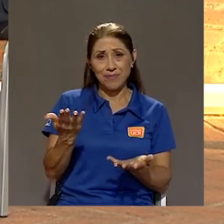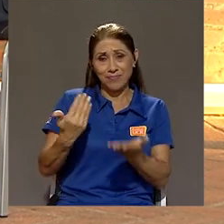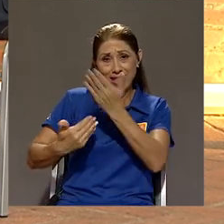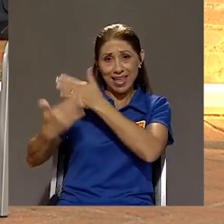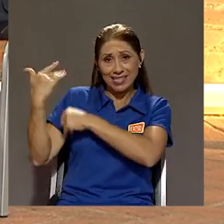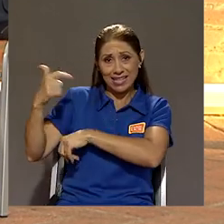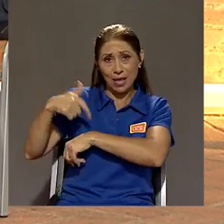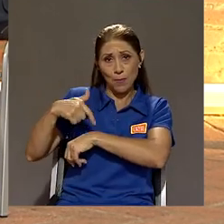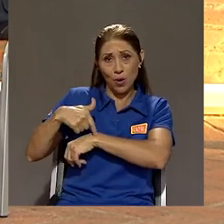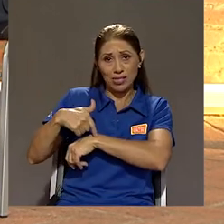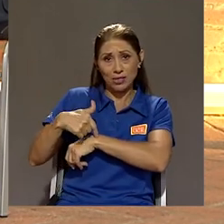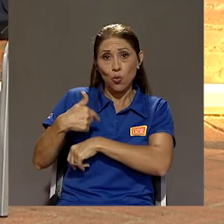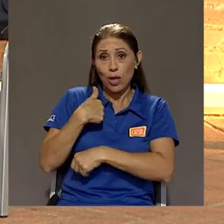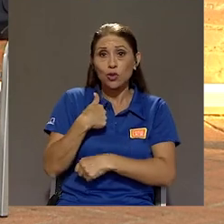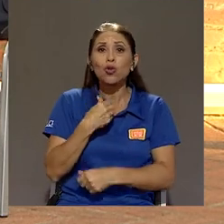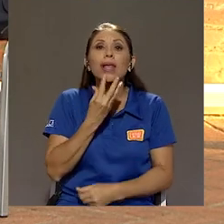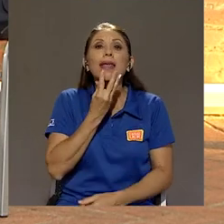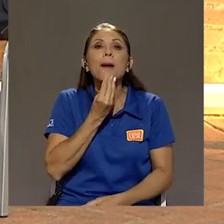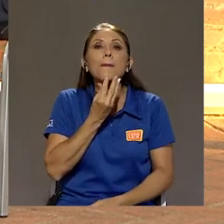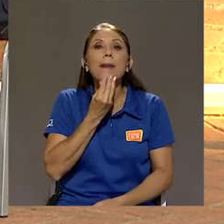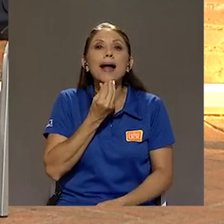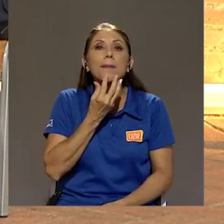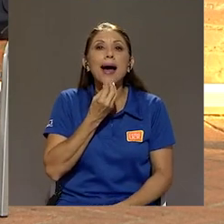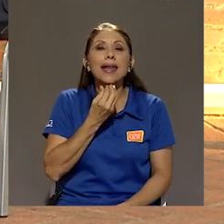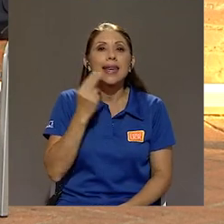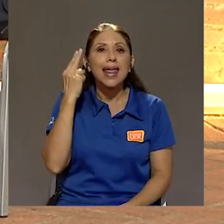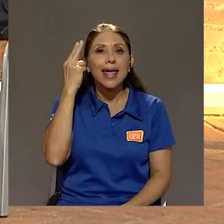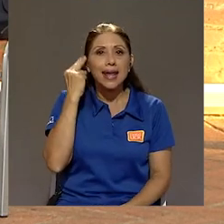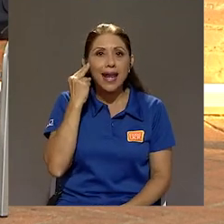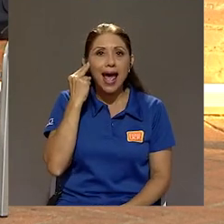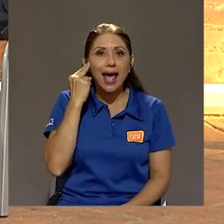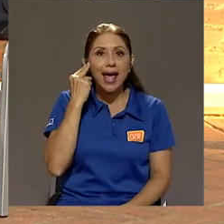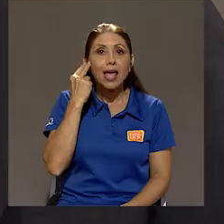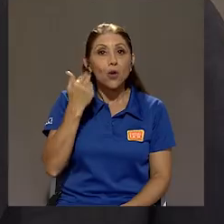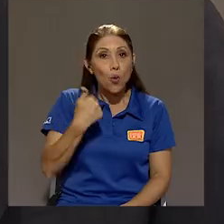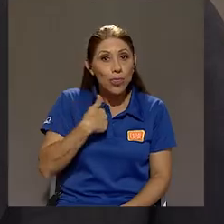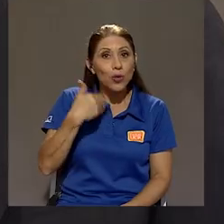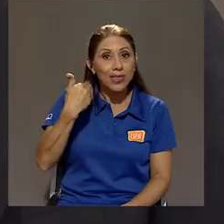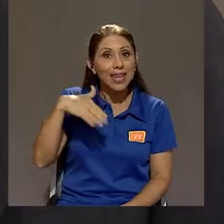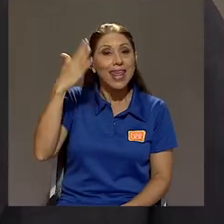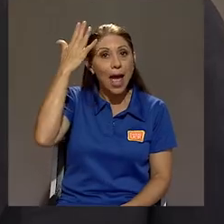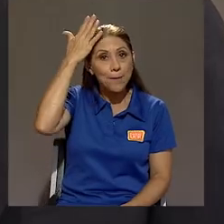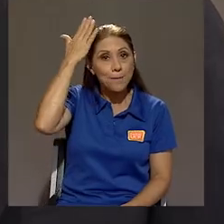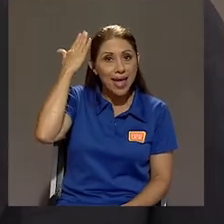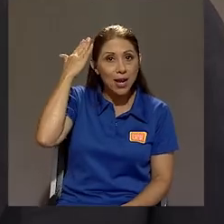desde esas épocas, cuando yo tenía barba negra y tenía